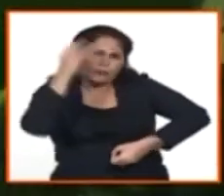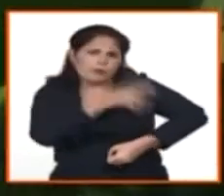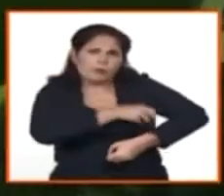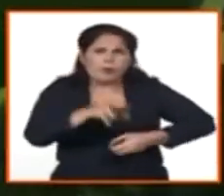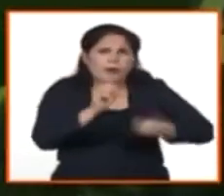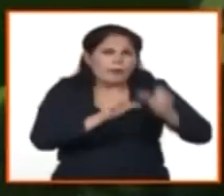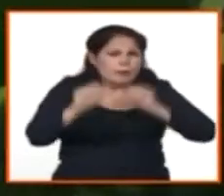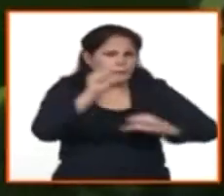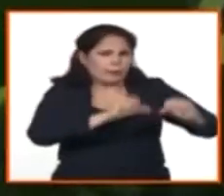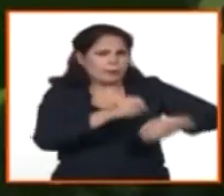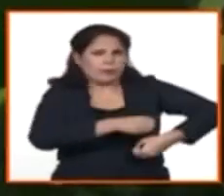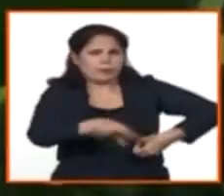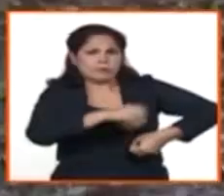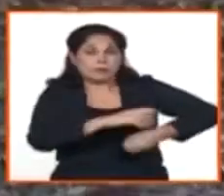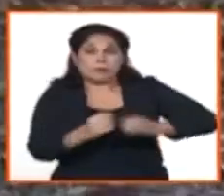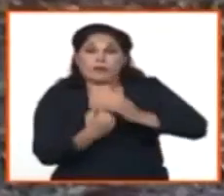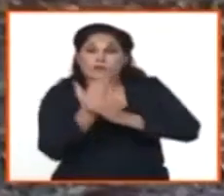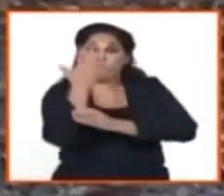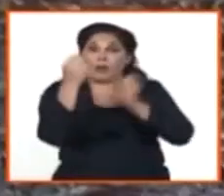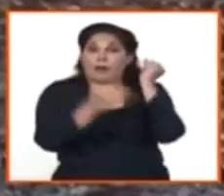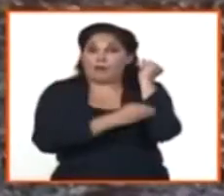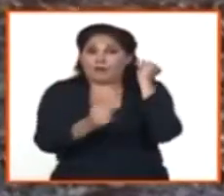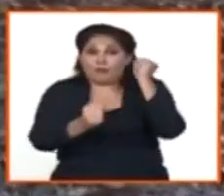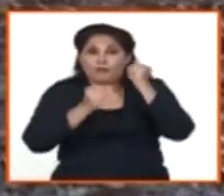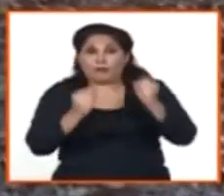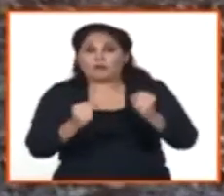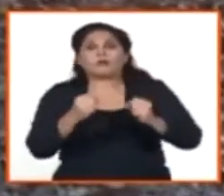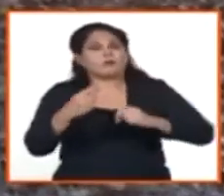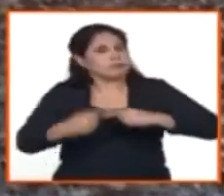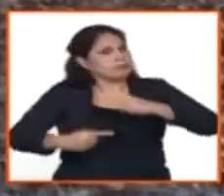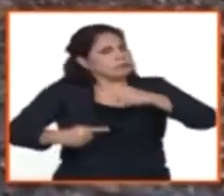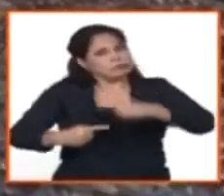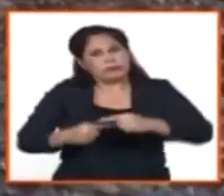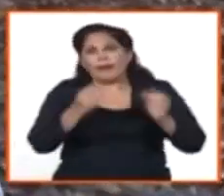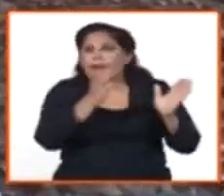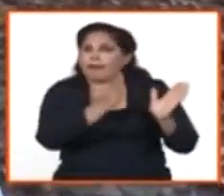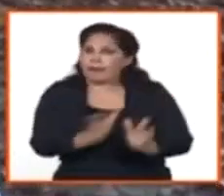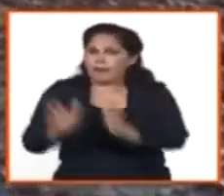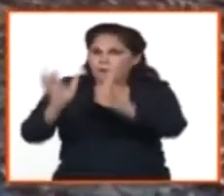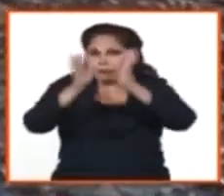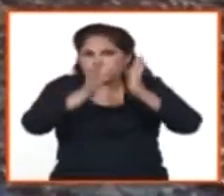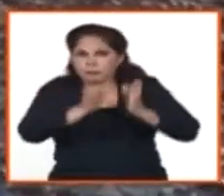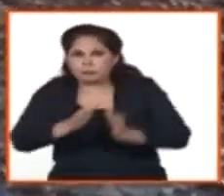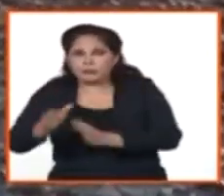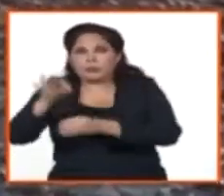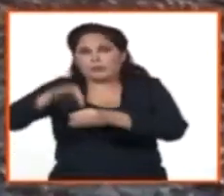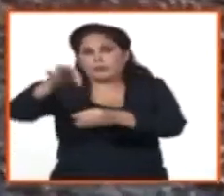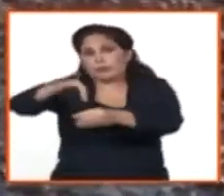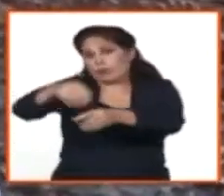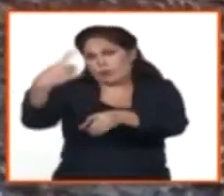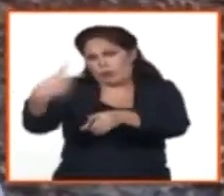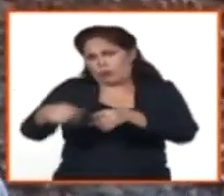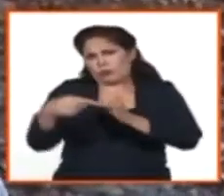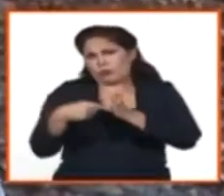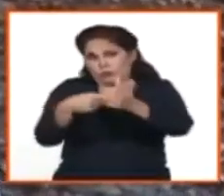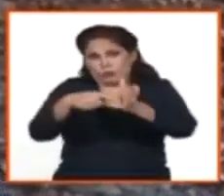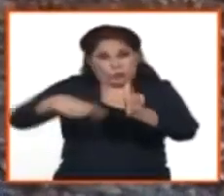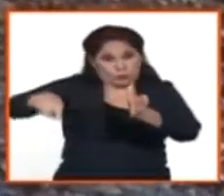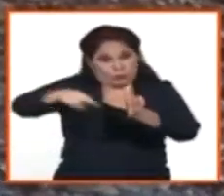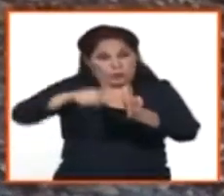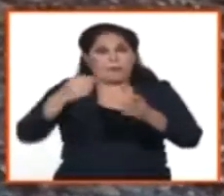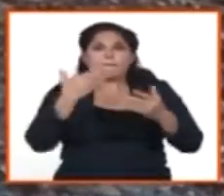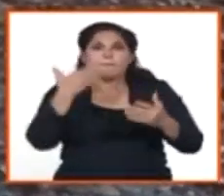los biofertilizantes, mantener ese ciclo. Y la otra estrategia que yo les recomiendo a